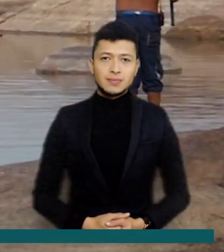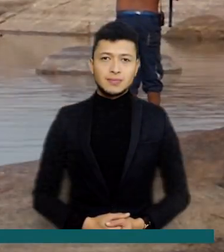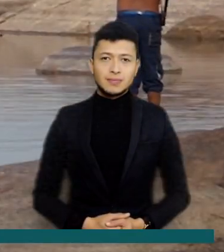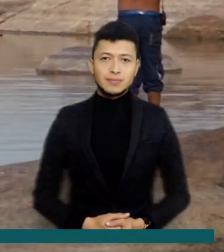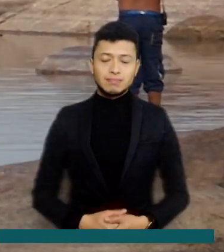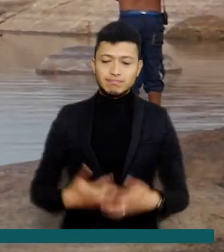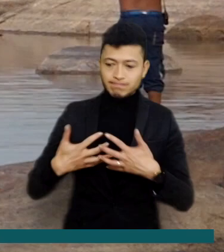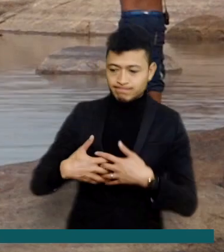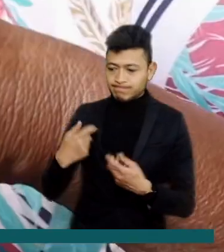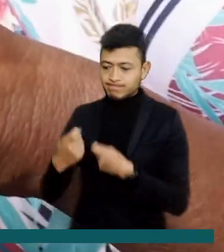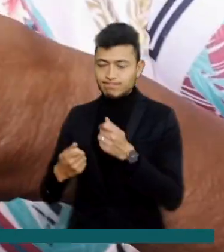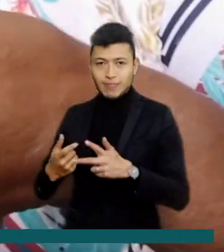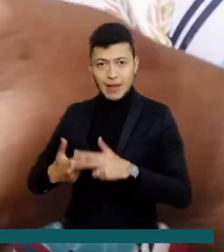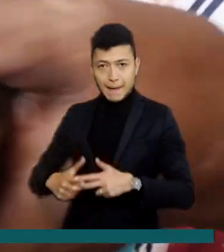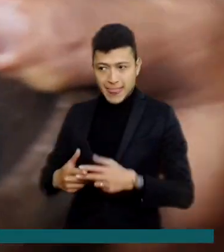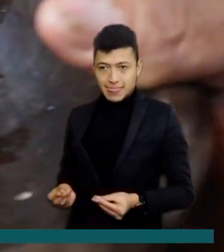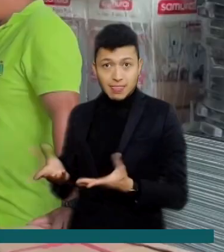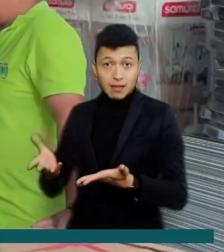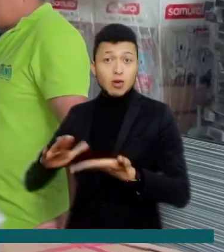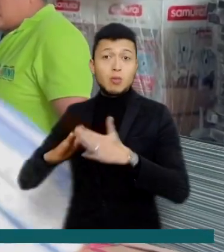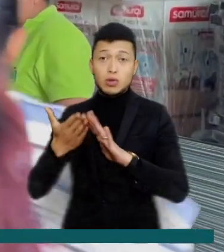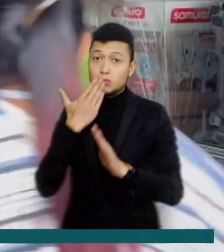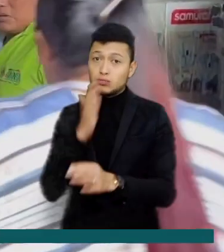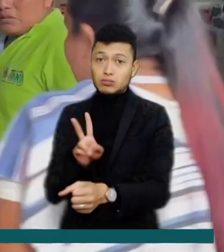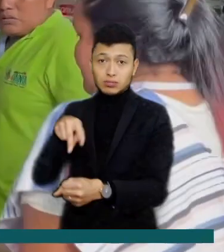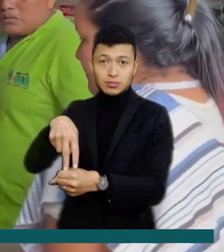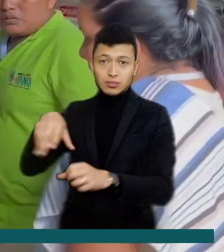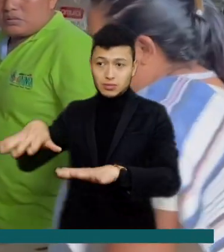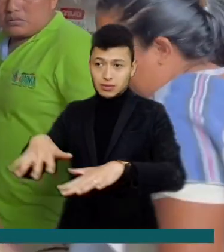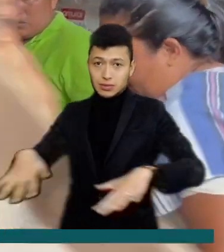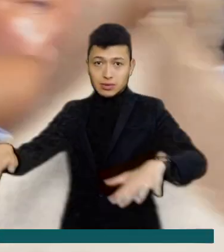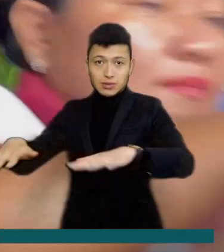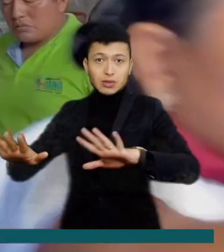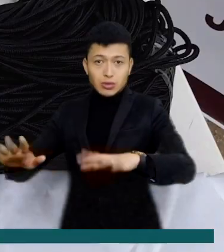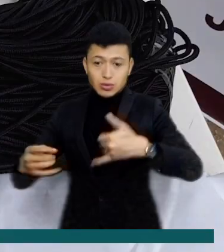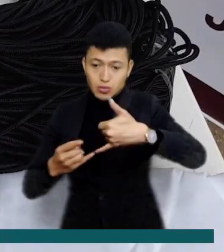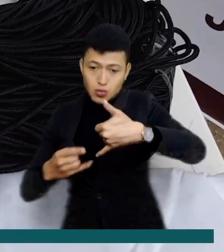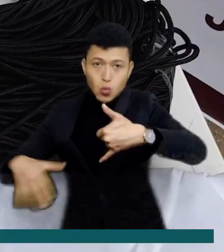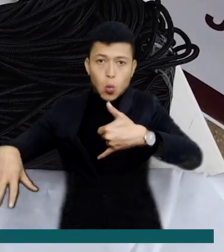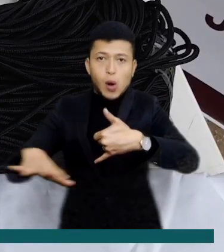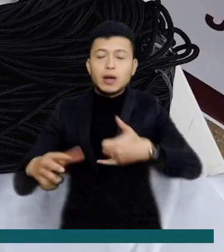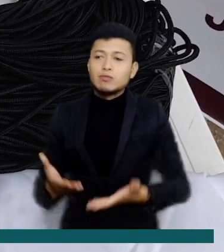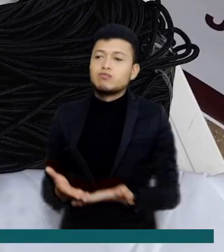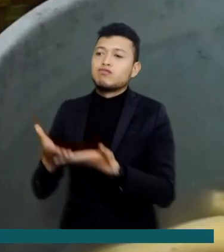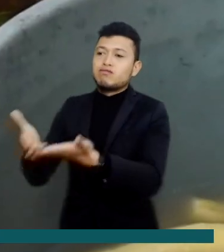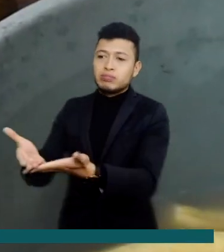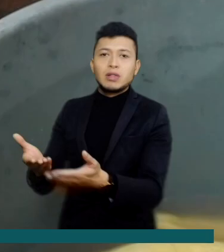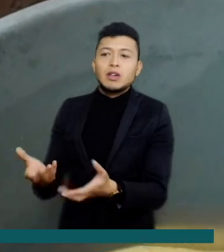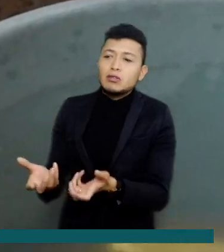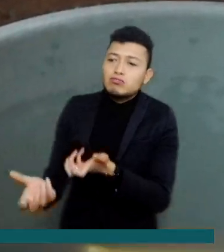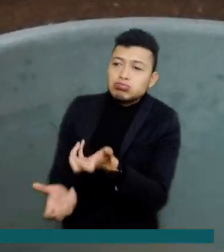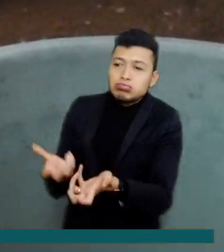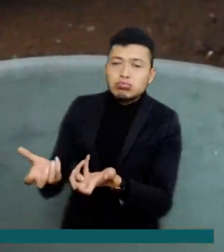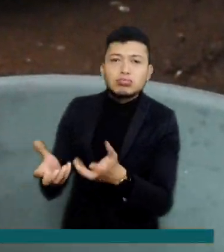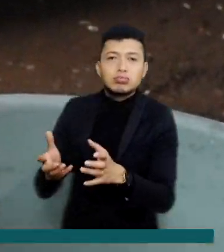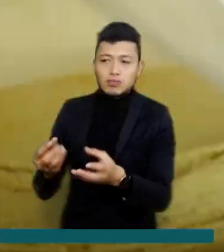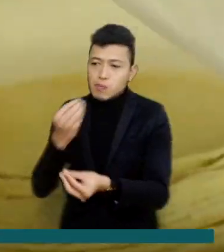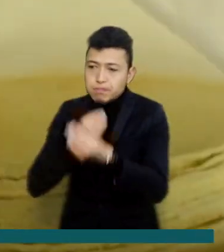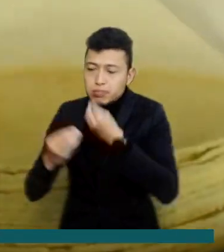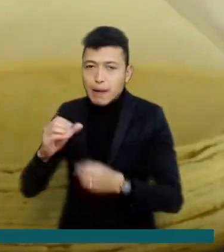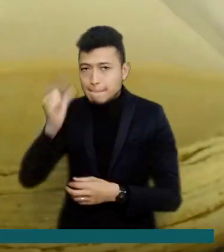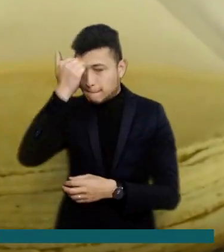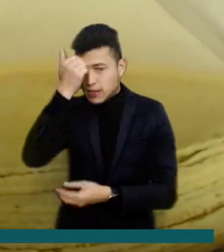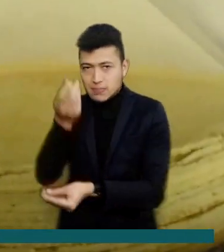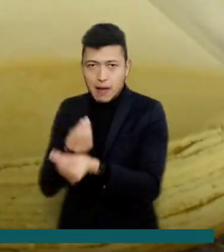Herramientas para emprender. Comunidades indígenas en el Guainía recibieron kits para la preparación del cazabe, alimento principal en la